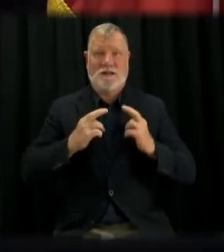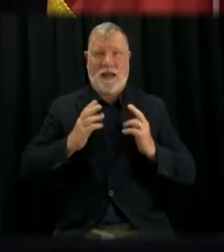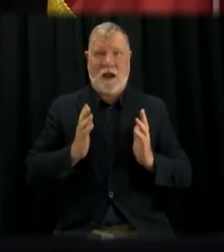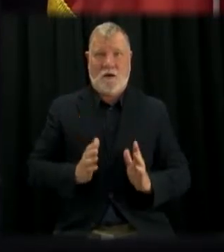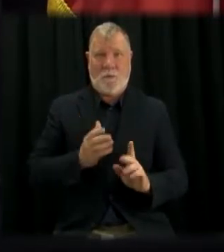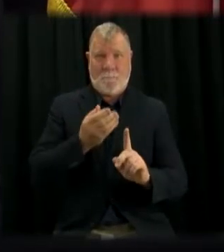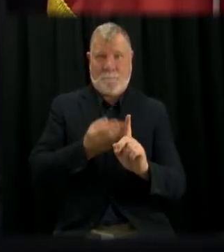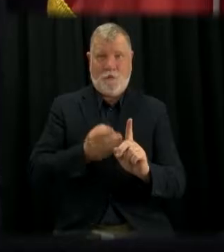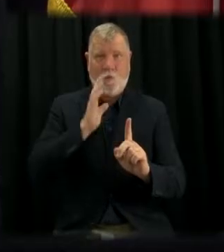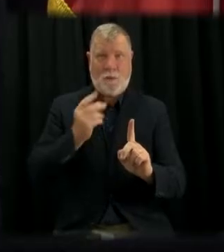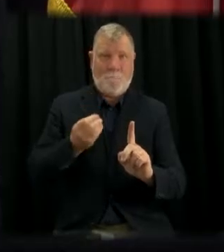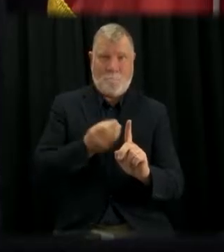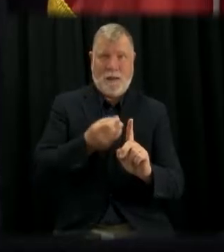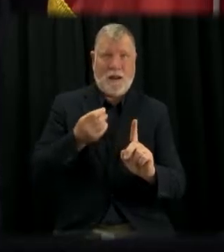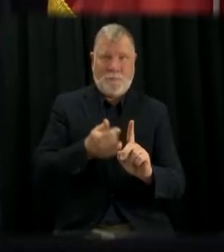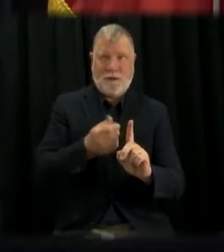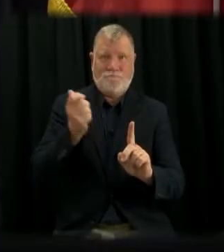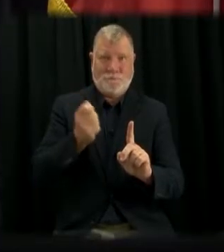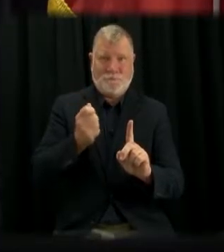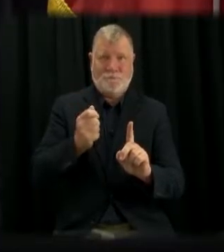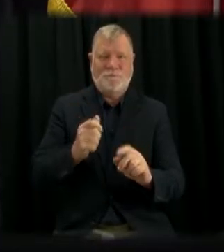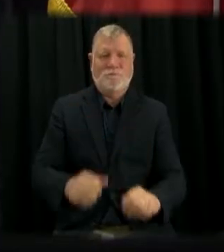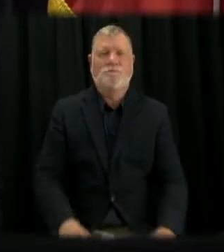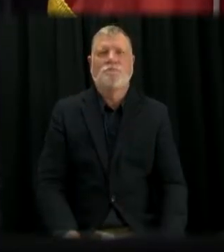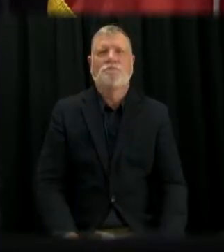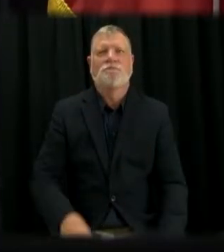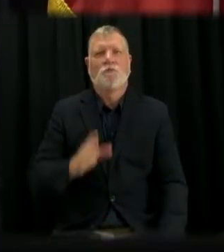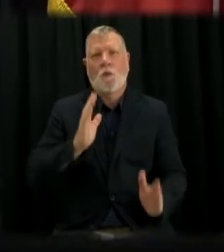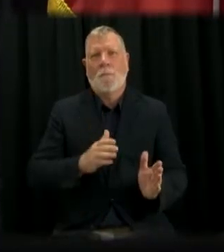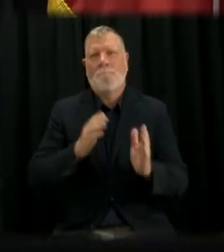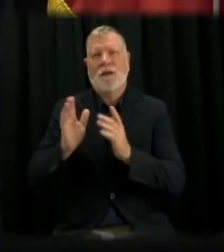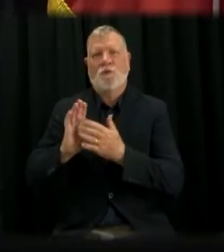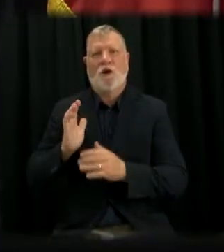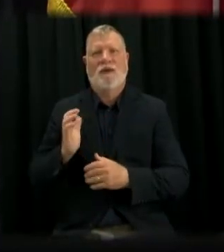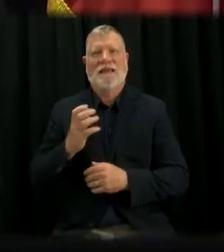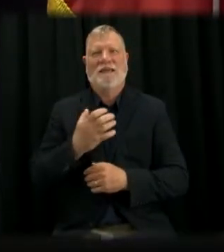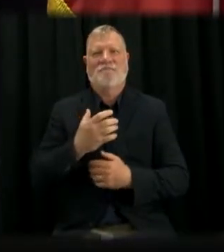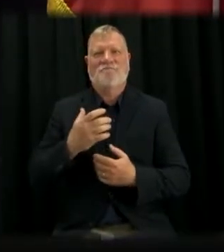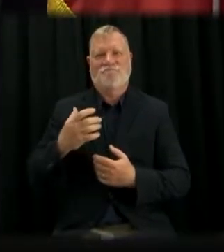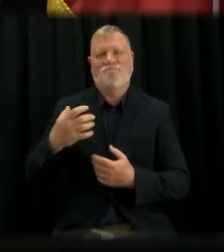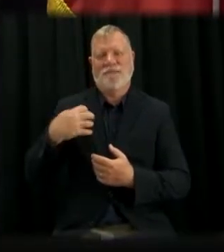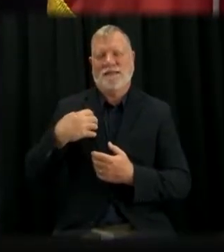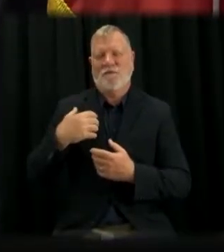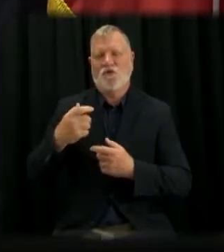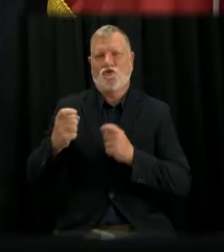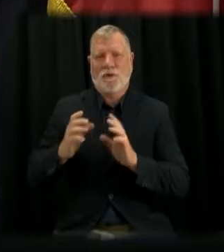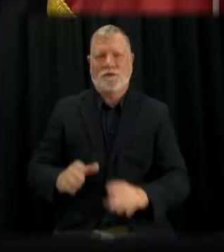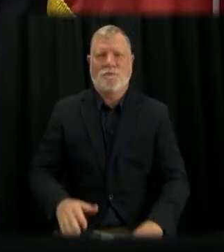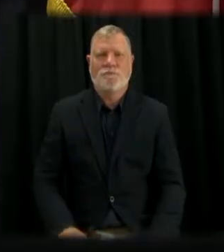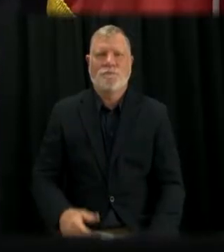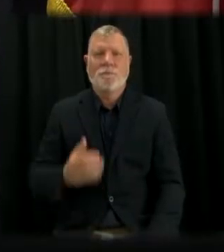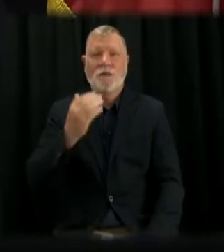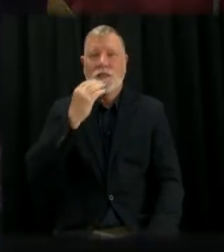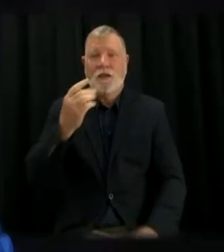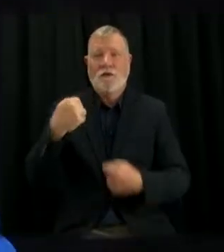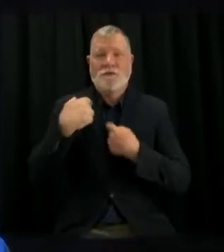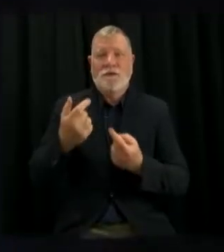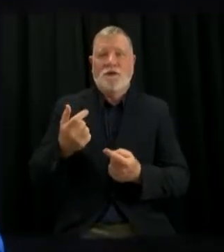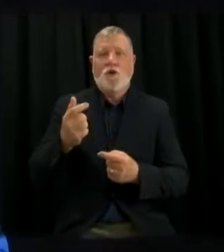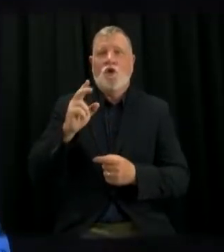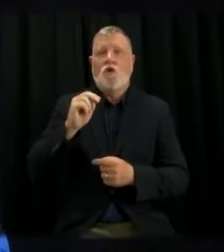de los empleados del gobierno. Ahora vamos a pasar la palabra a nuestra directora ejecutiva. Muchas gracias, señor presidente. Desde noviembre